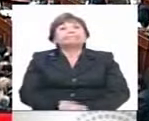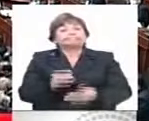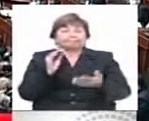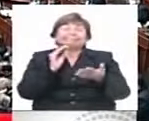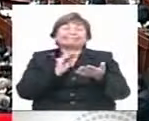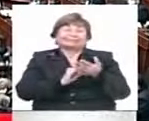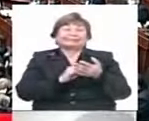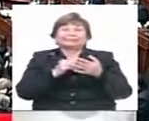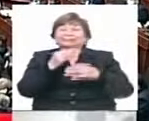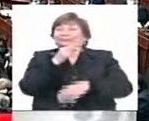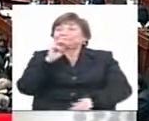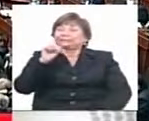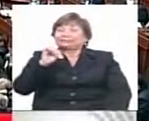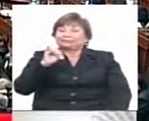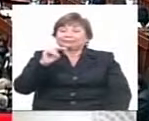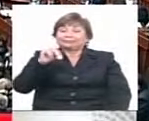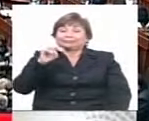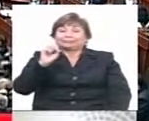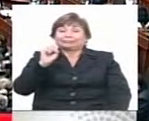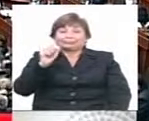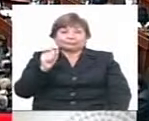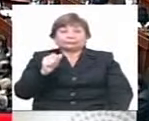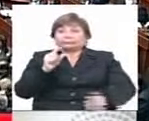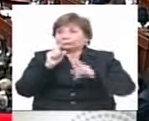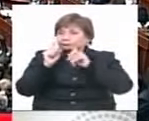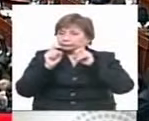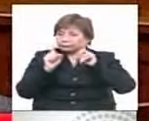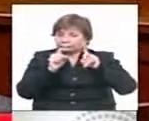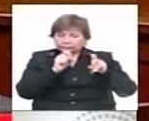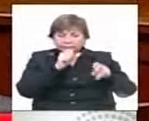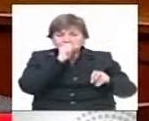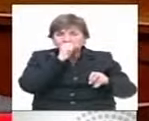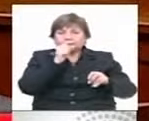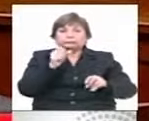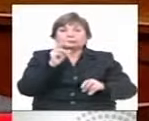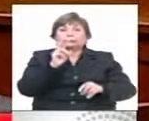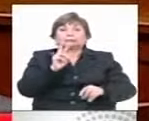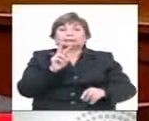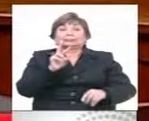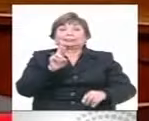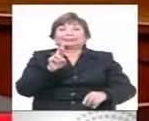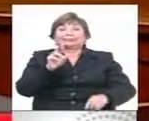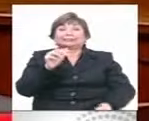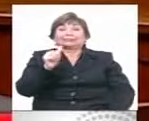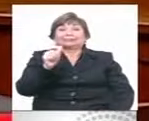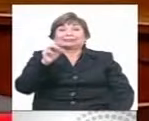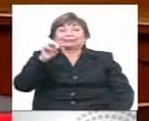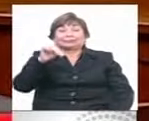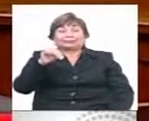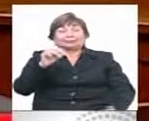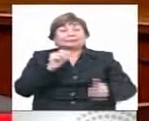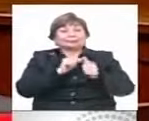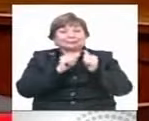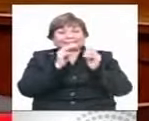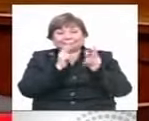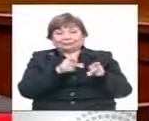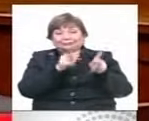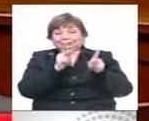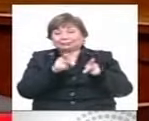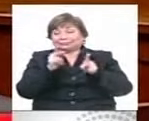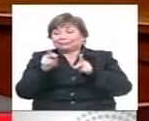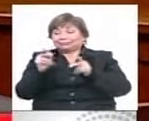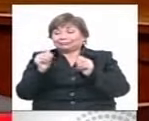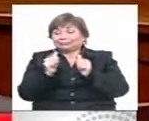Además, el MINSA coordinará con los gobiernos regionales de la zona del BRAEN la culminación y puesta en marcha del Plan Nacional